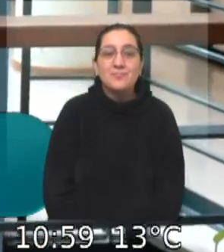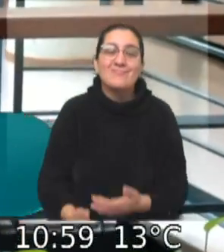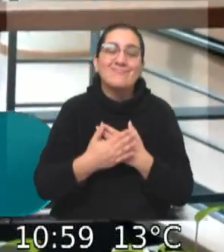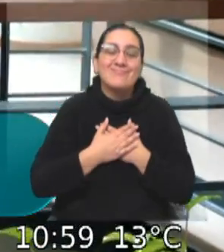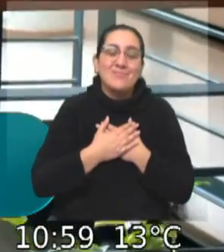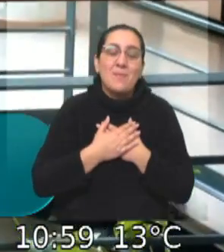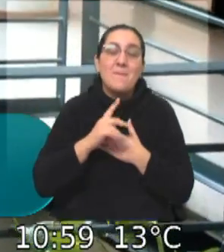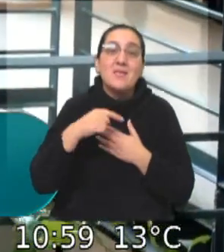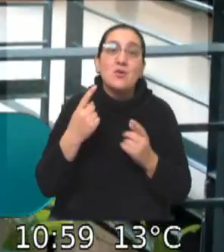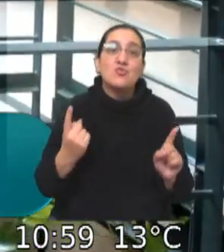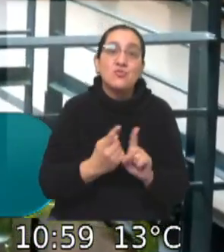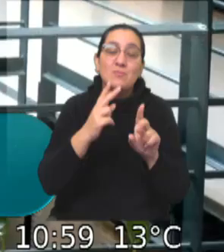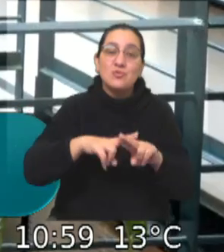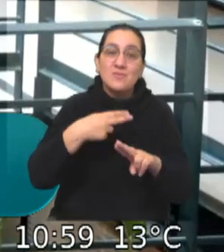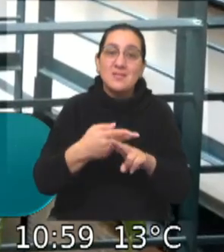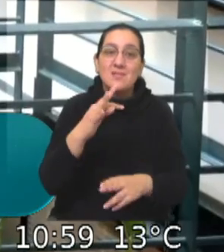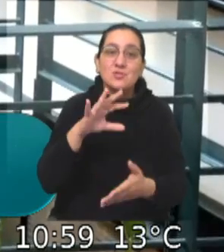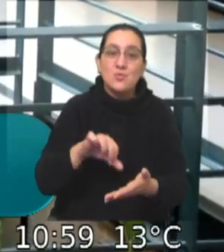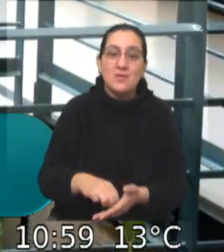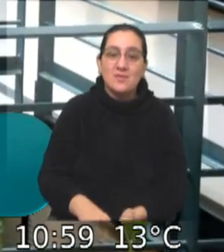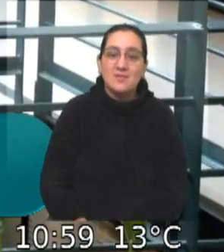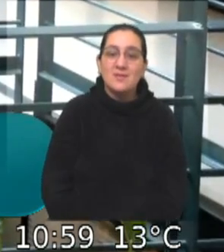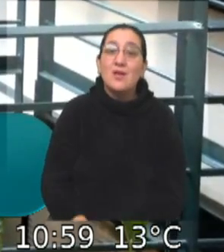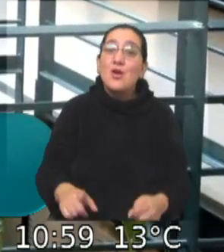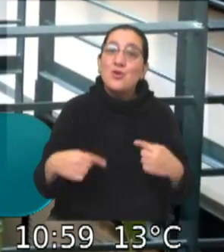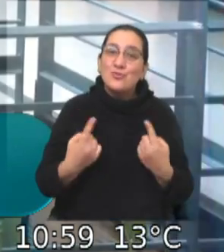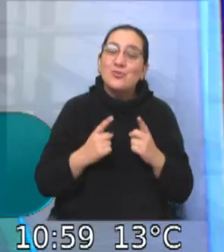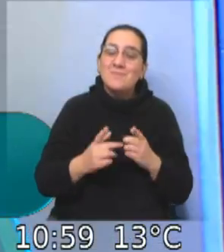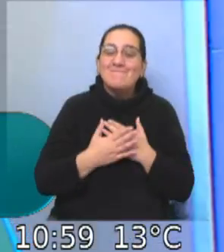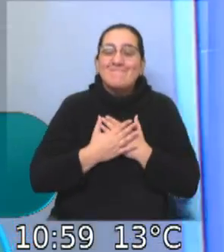reencontramos nuevamente acá en la pantalla de TV Ciudad. Nosotros también les queremos, JP.